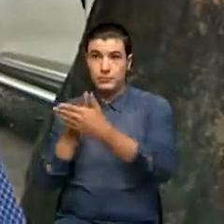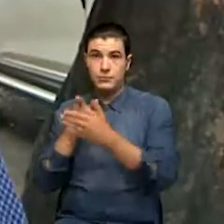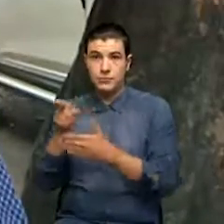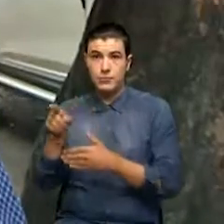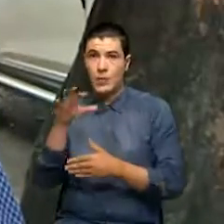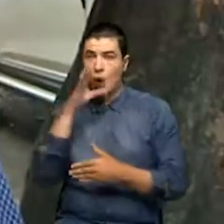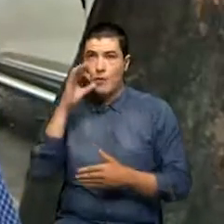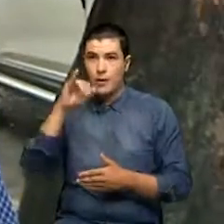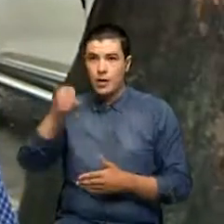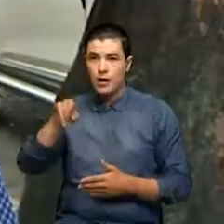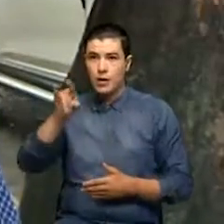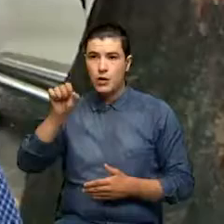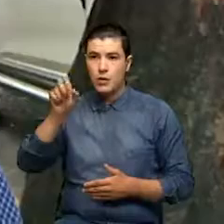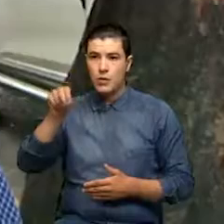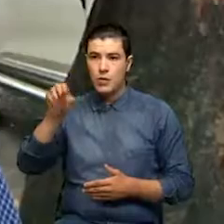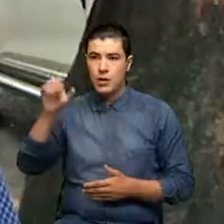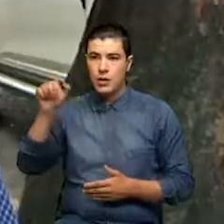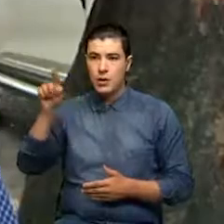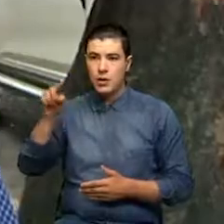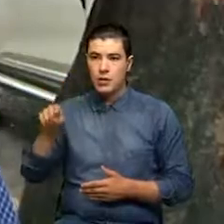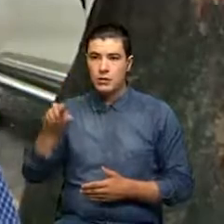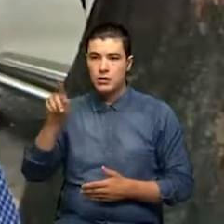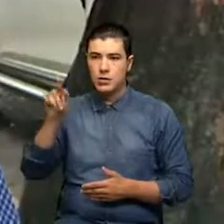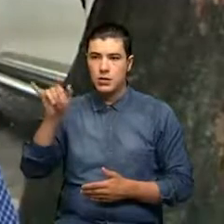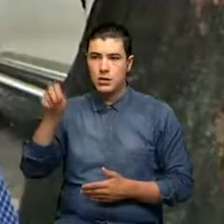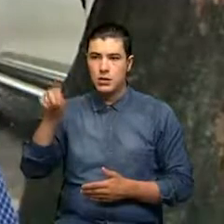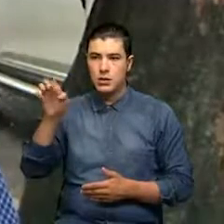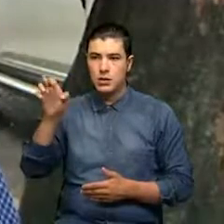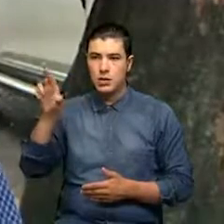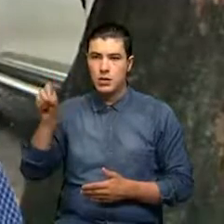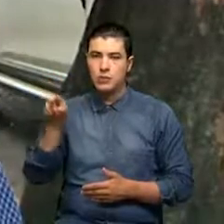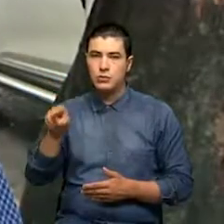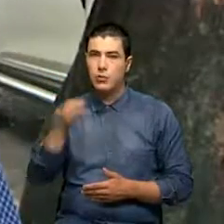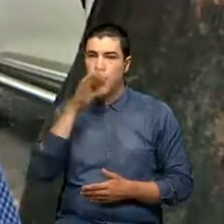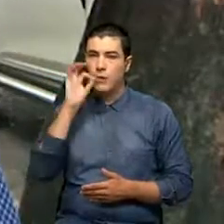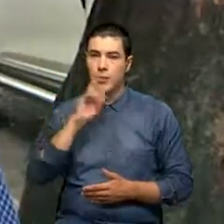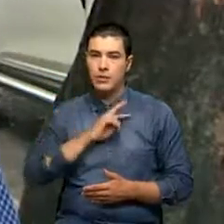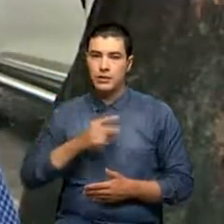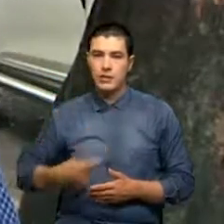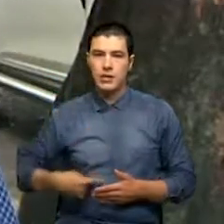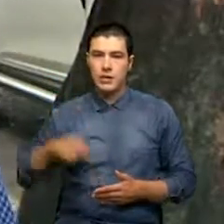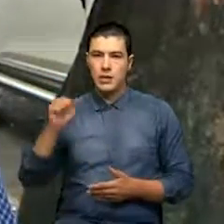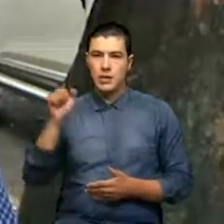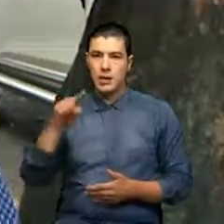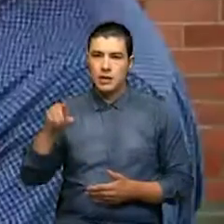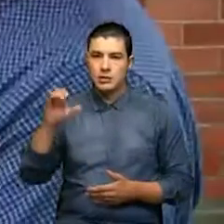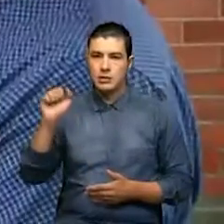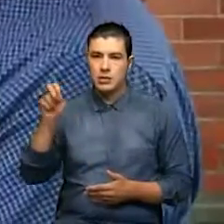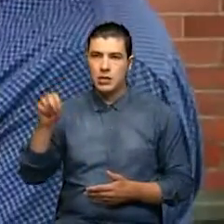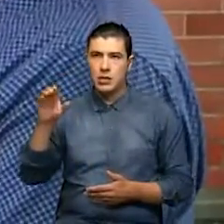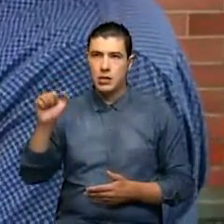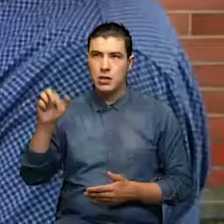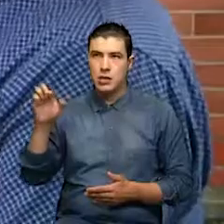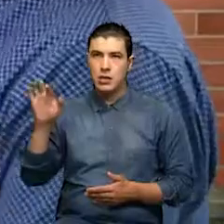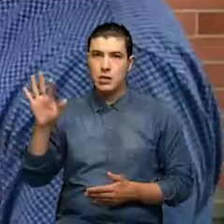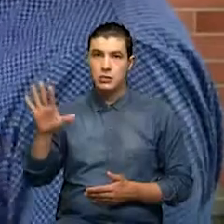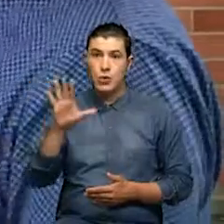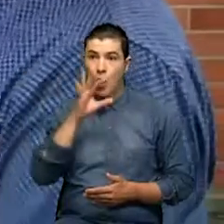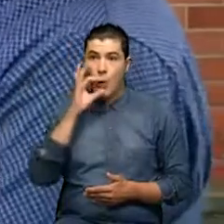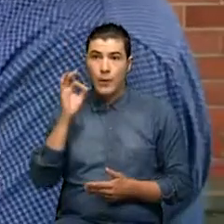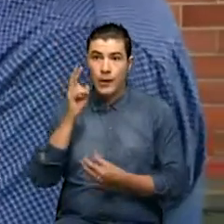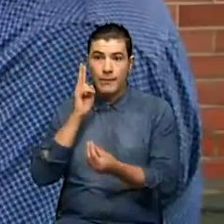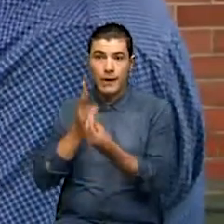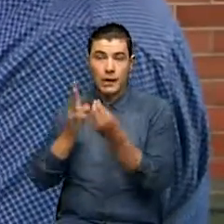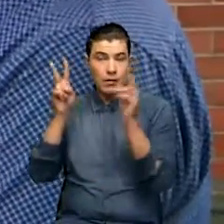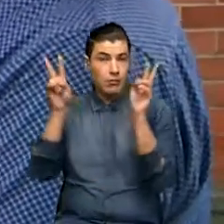del señor juan carlos quintero vicepresidente de ascán acá y en contra de ascán acá y algunas organizaciones la supuesta víctima espera